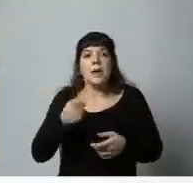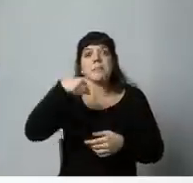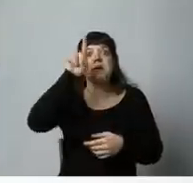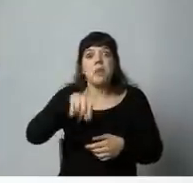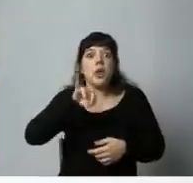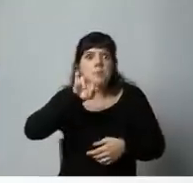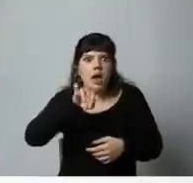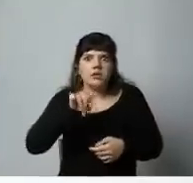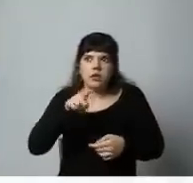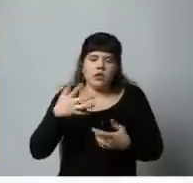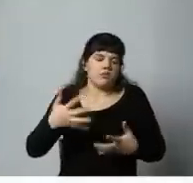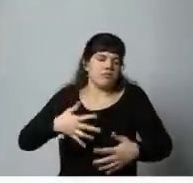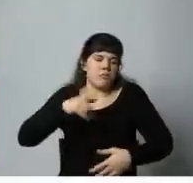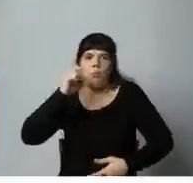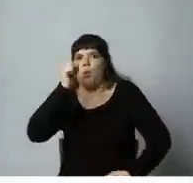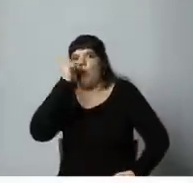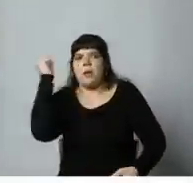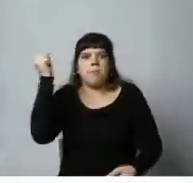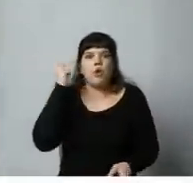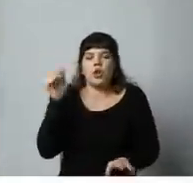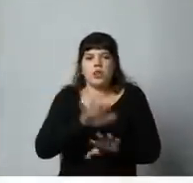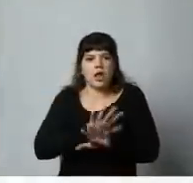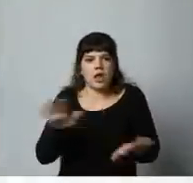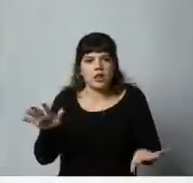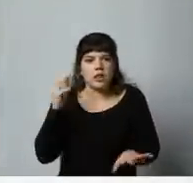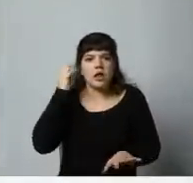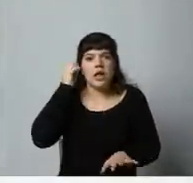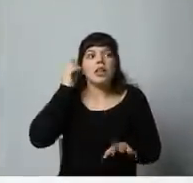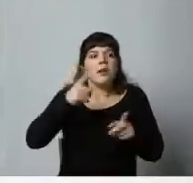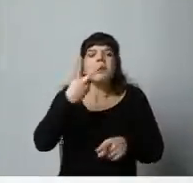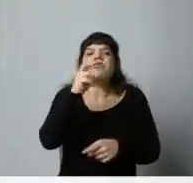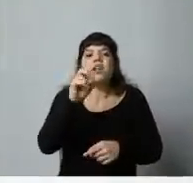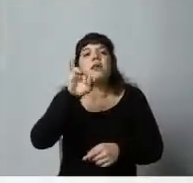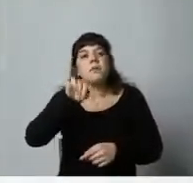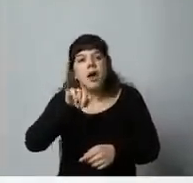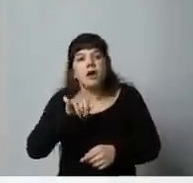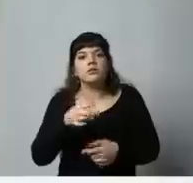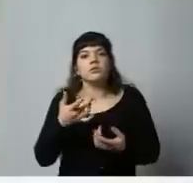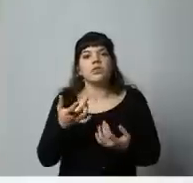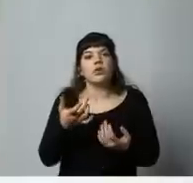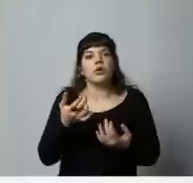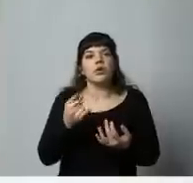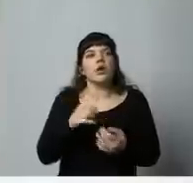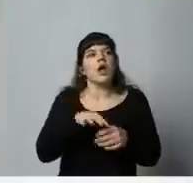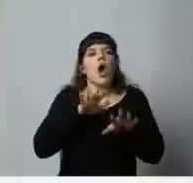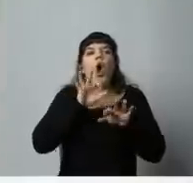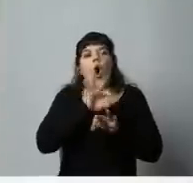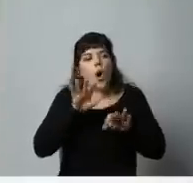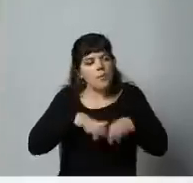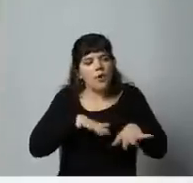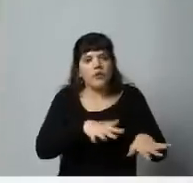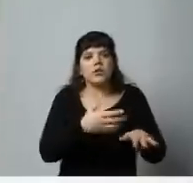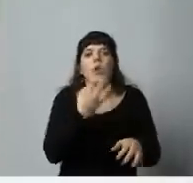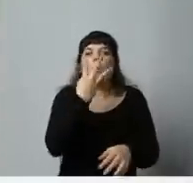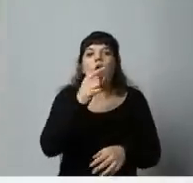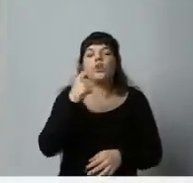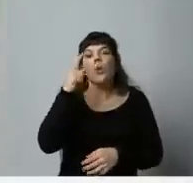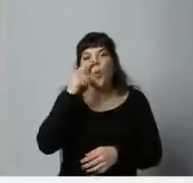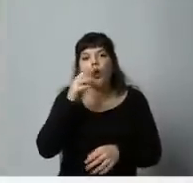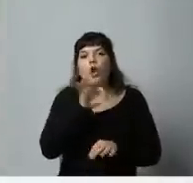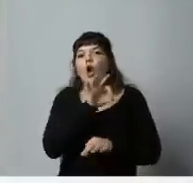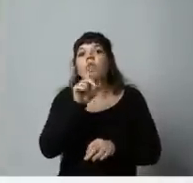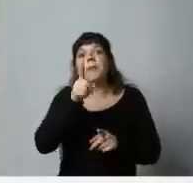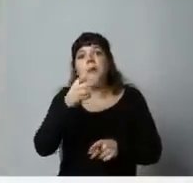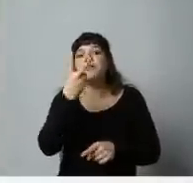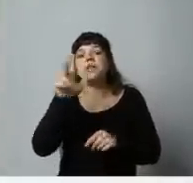mayo más grande del mundo digamos el 20 de mayo la movilización del 4 de junio el 27 de junio